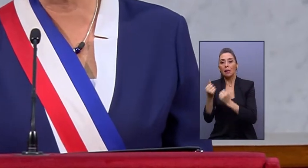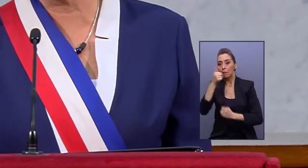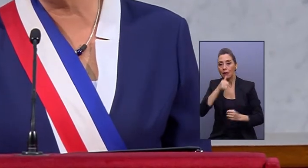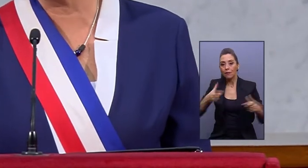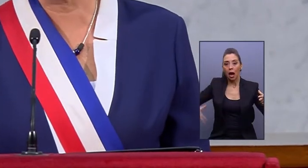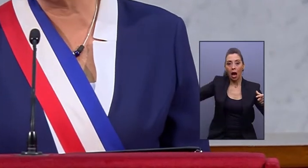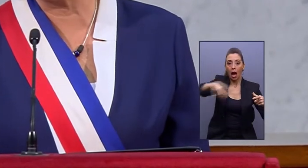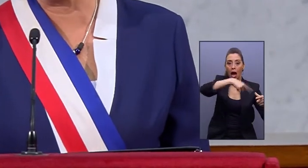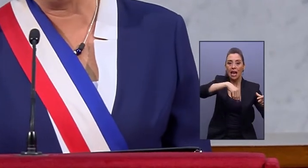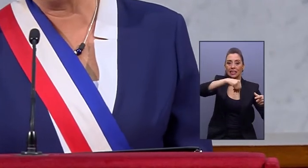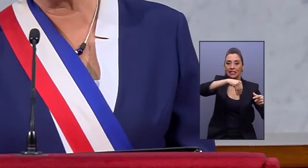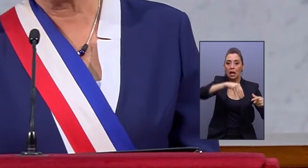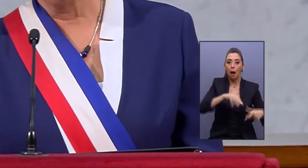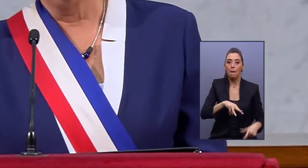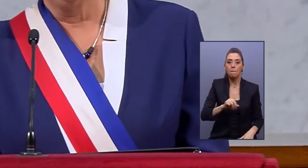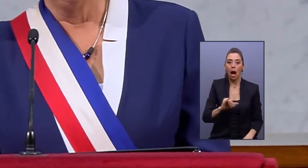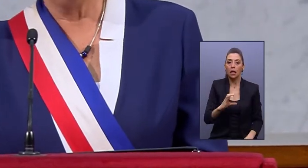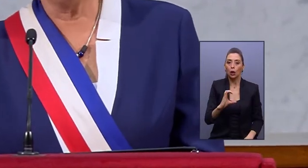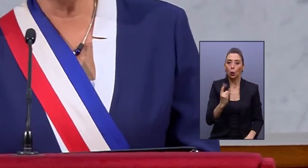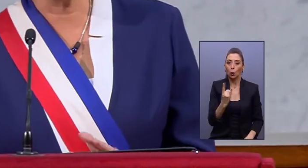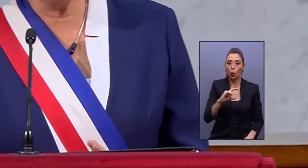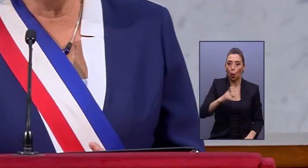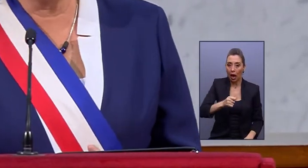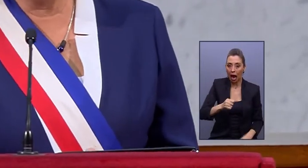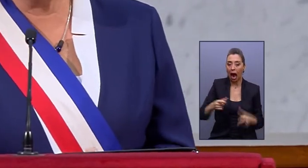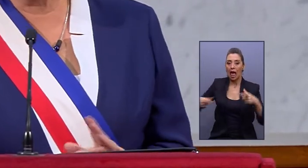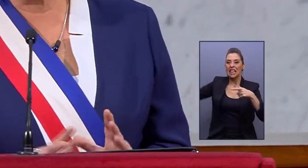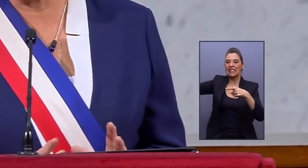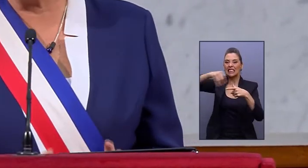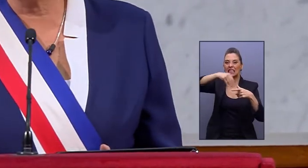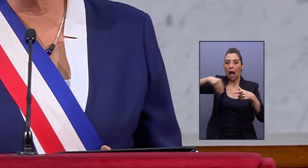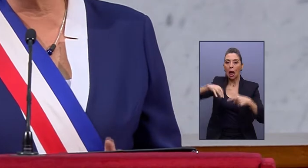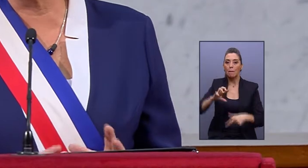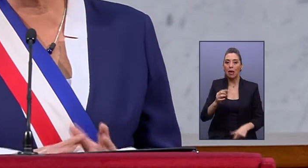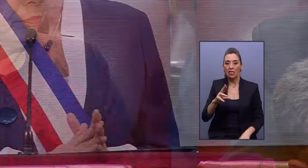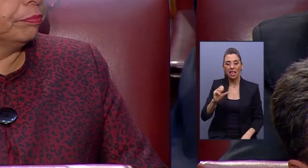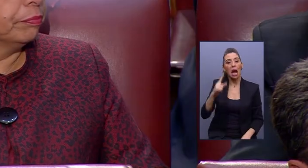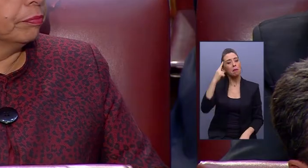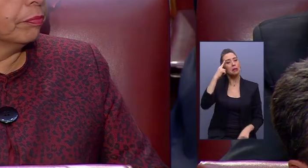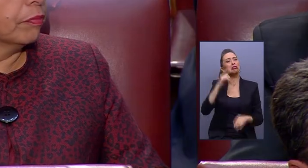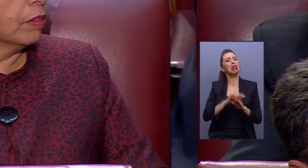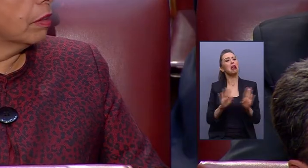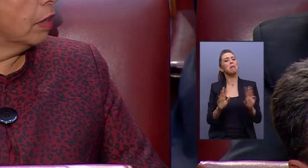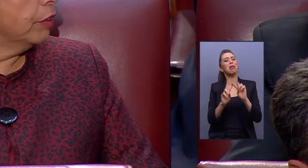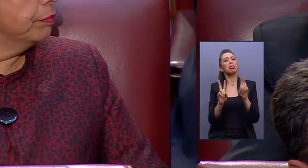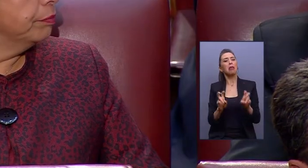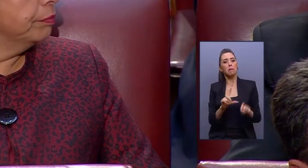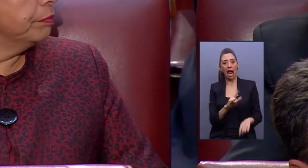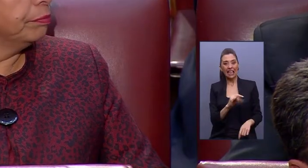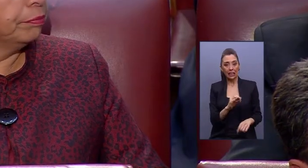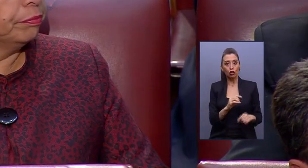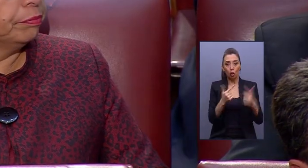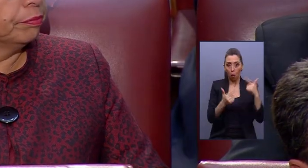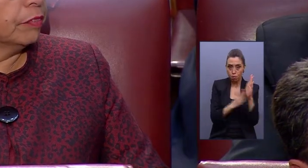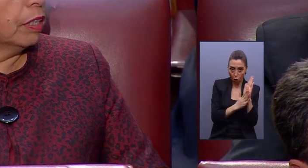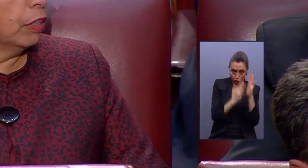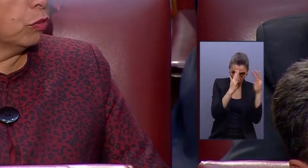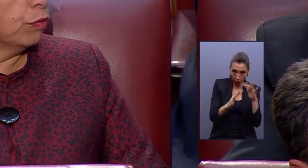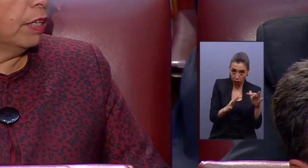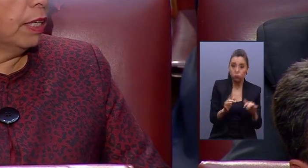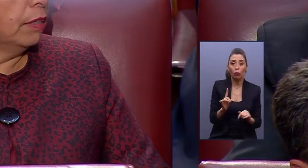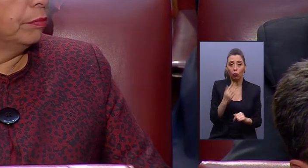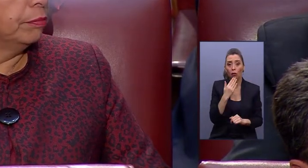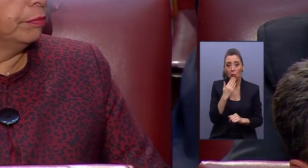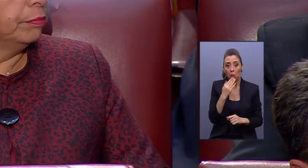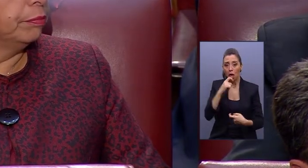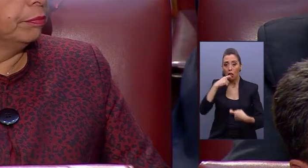salares Maricunga y Pedernales. Pero no solo en materia de litio hemos tenido una política activa. En el caso del cobre, luego de